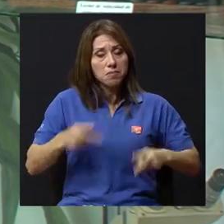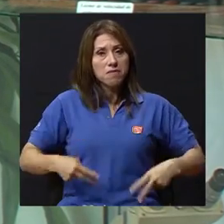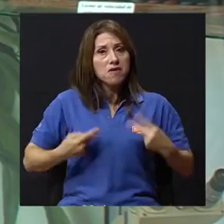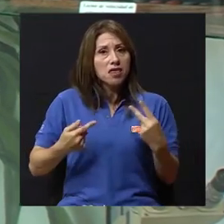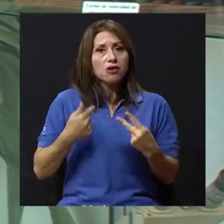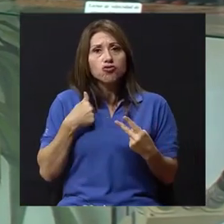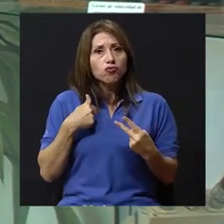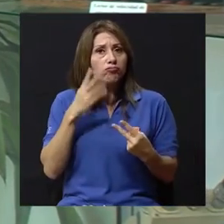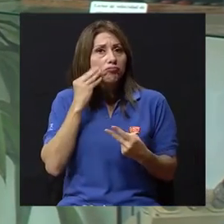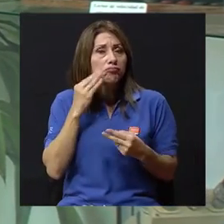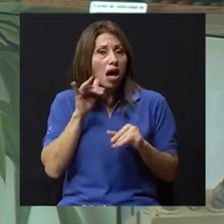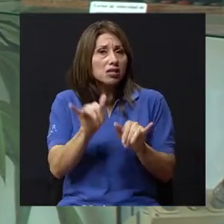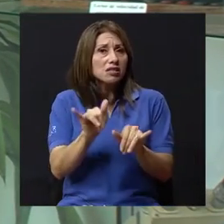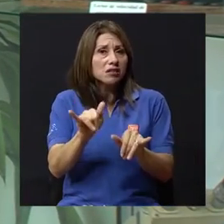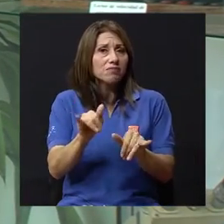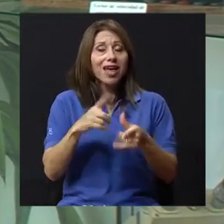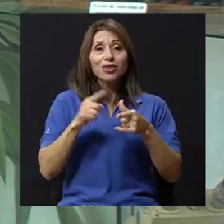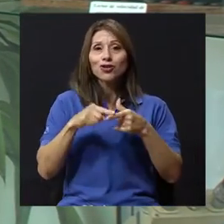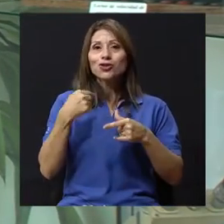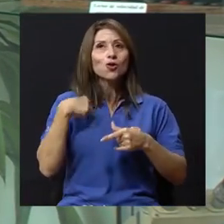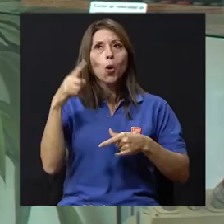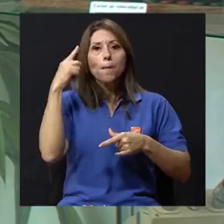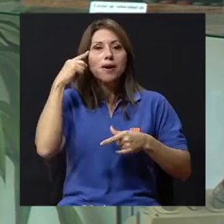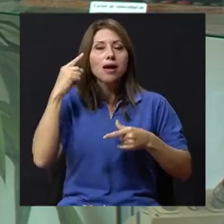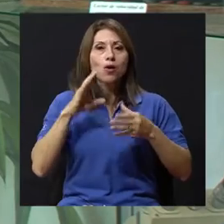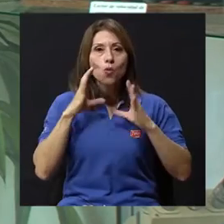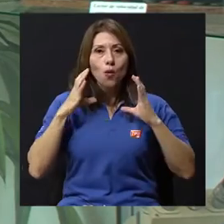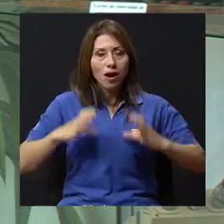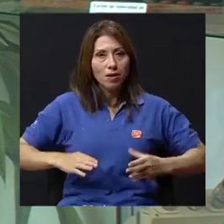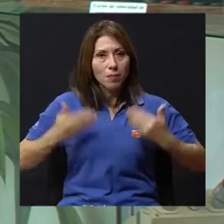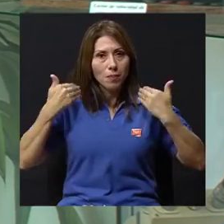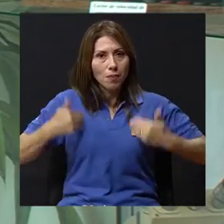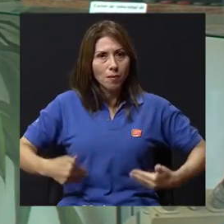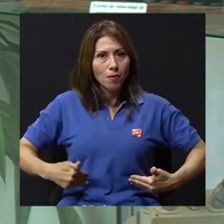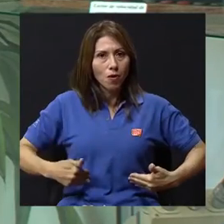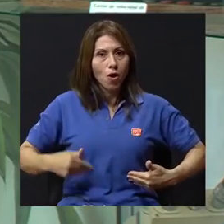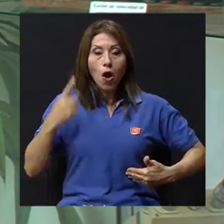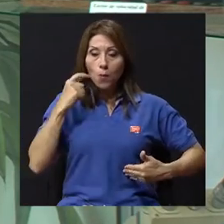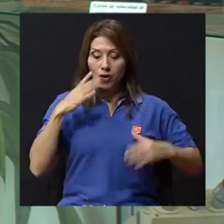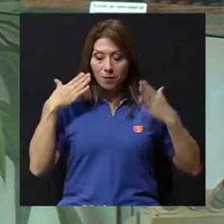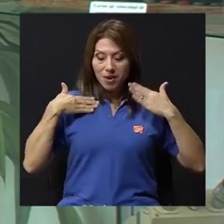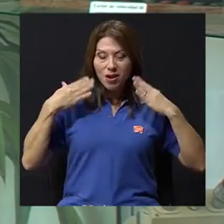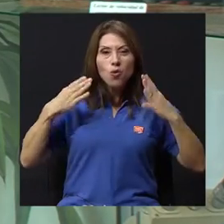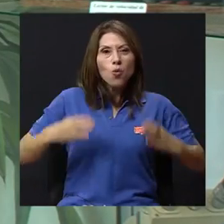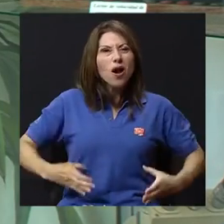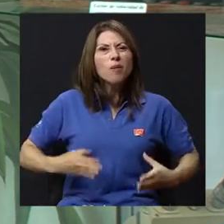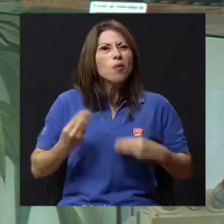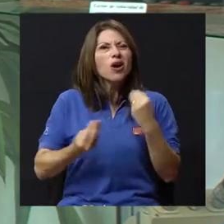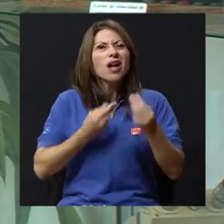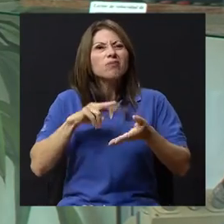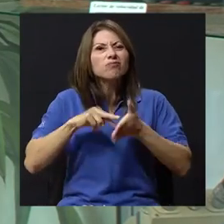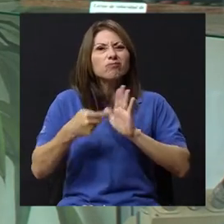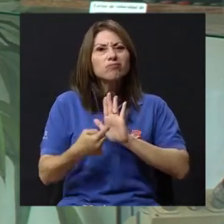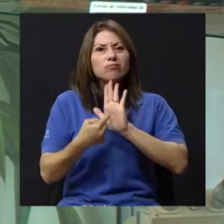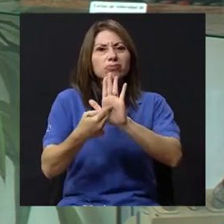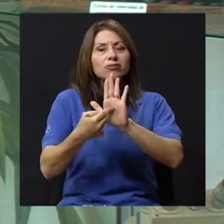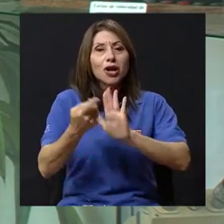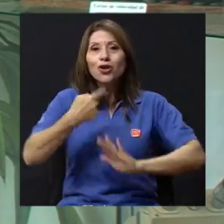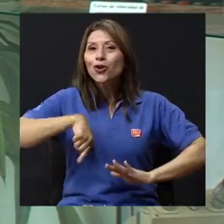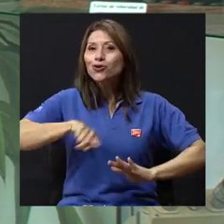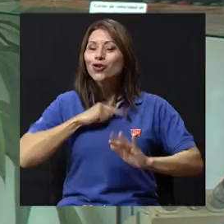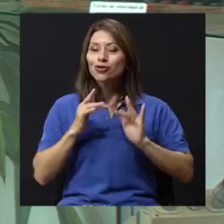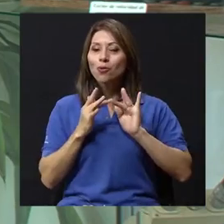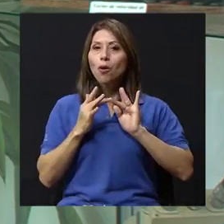así. Y me desconecto del cuerpo, porque el cuerpo es... ¿Qué me dice mi cuerpo ante esta situación? Nosotros estamos